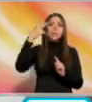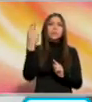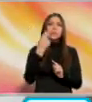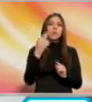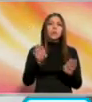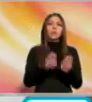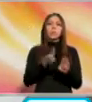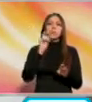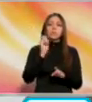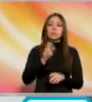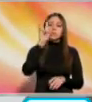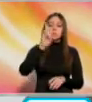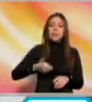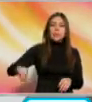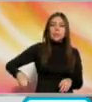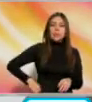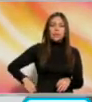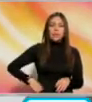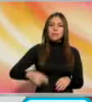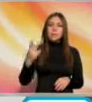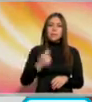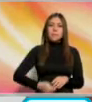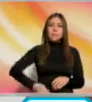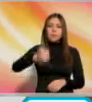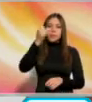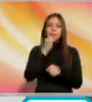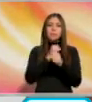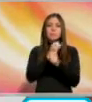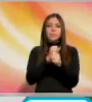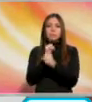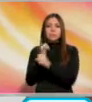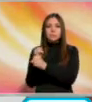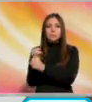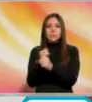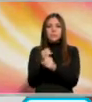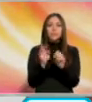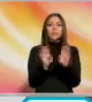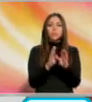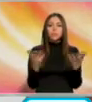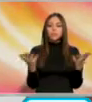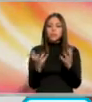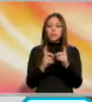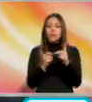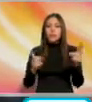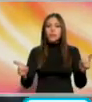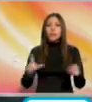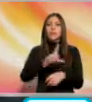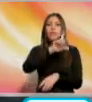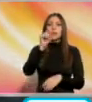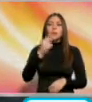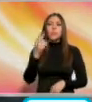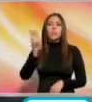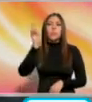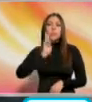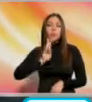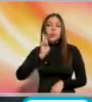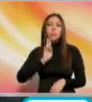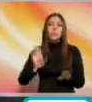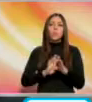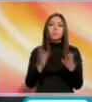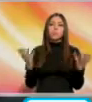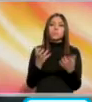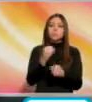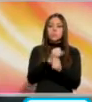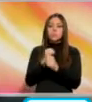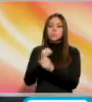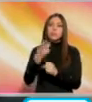por un proceso muy interesante, digamos, de Sí. investigación, desarrollo y, sobre todo, pruebas y experimentación, ¿no? Claro. A